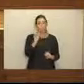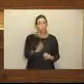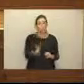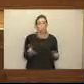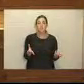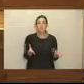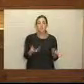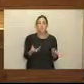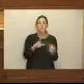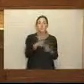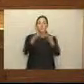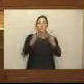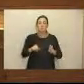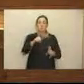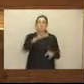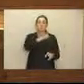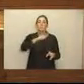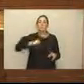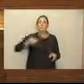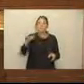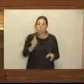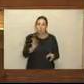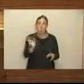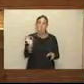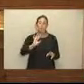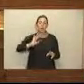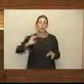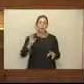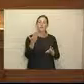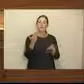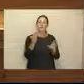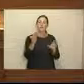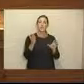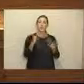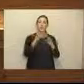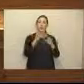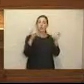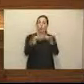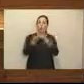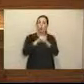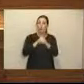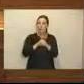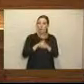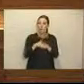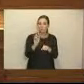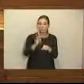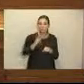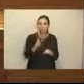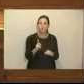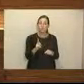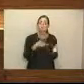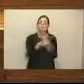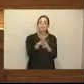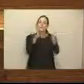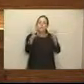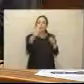es un asunto personal, no es un asunto que le afecte a su esfera de amistades o de compañeros de partido, es un asunto público,